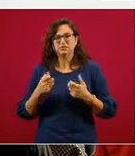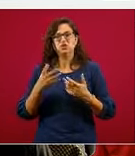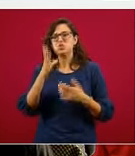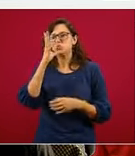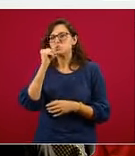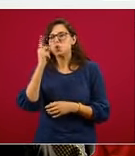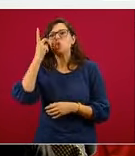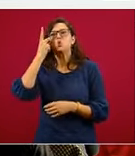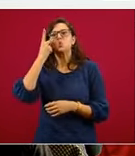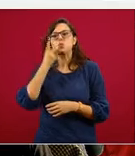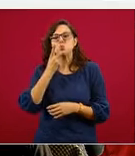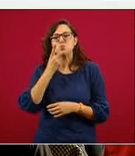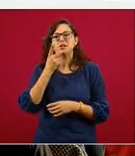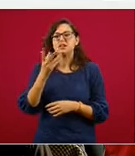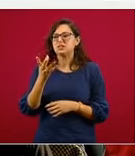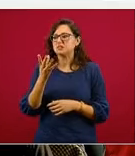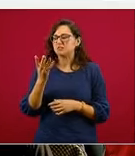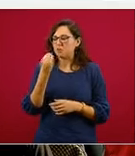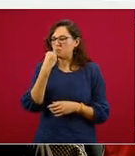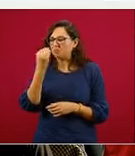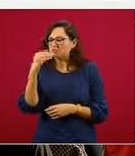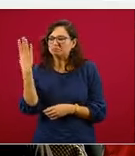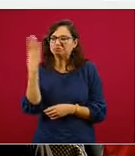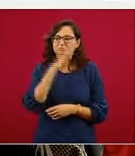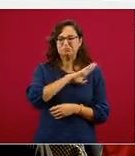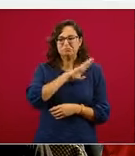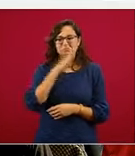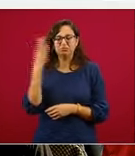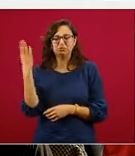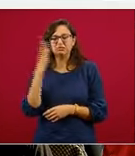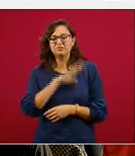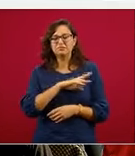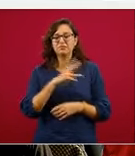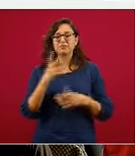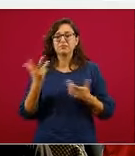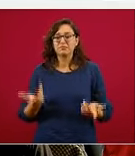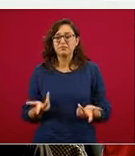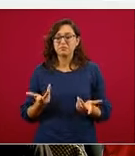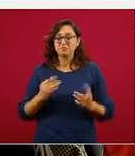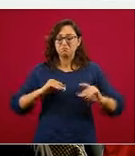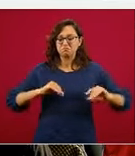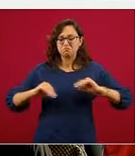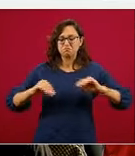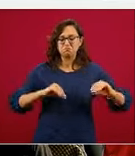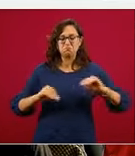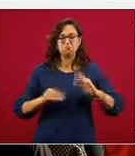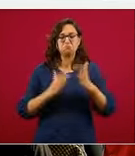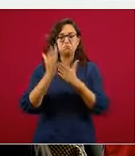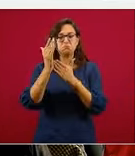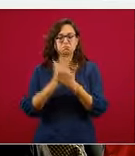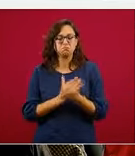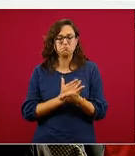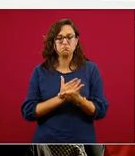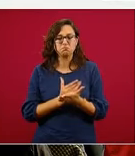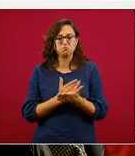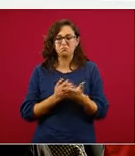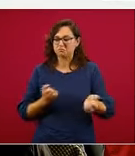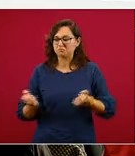sueño, el que cambien los alimentos que acostumbramos, el movernos menos, genera una